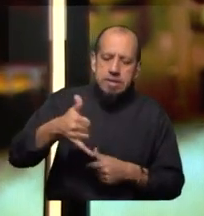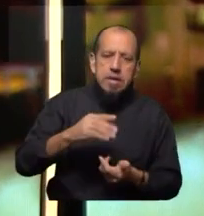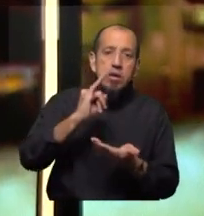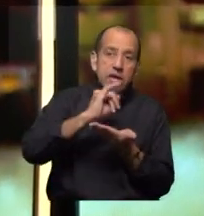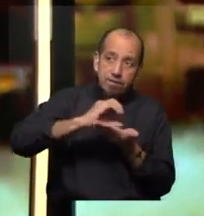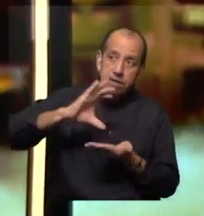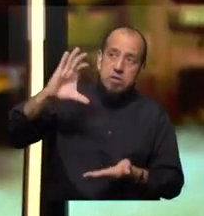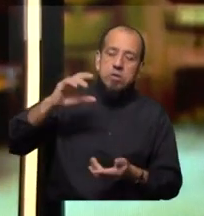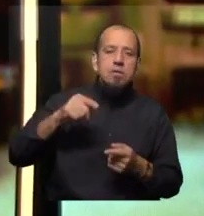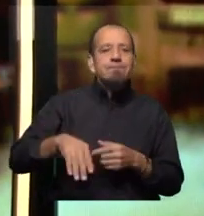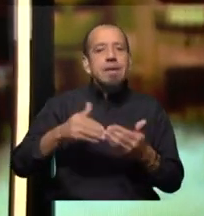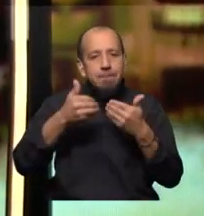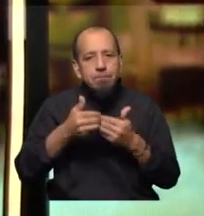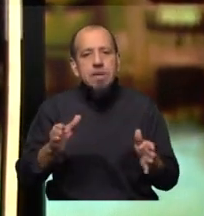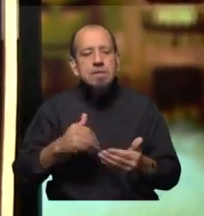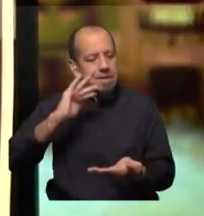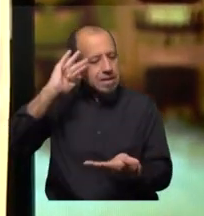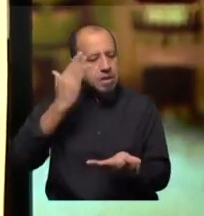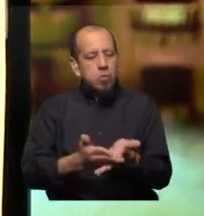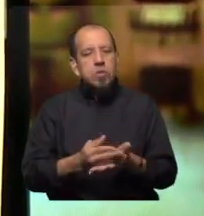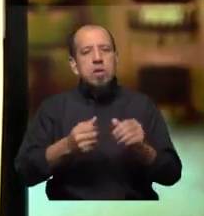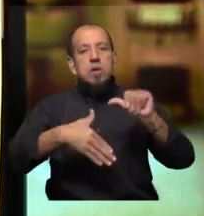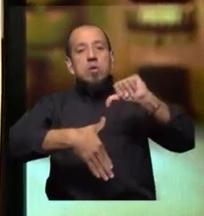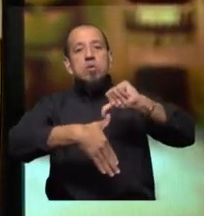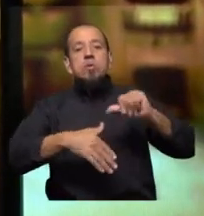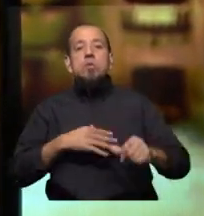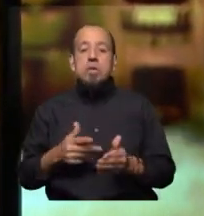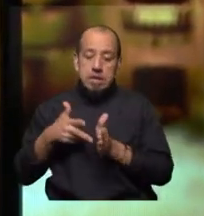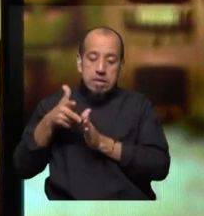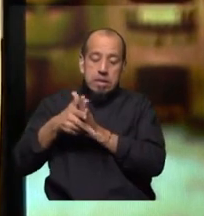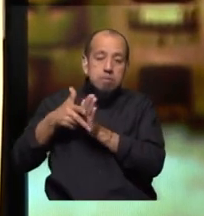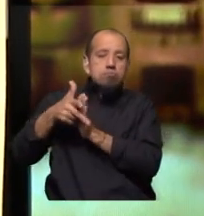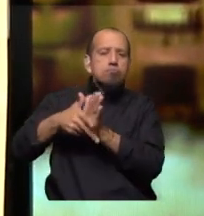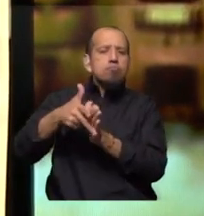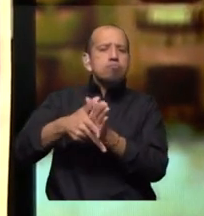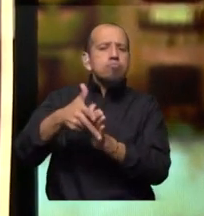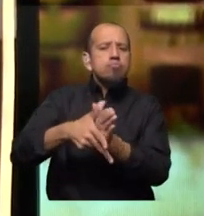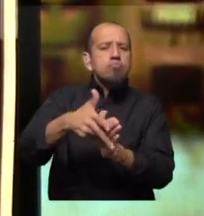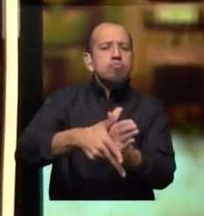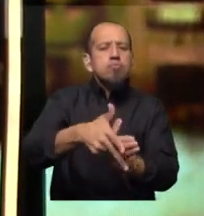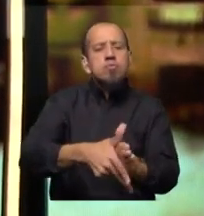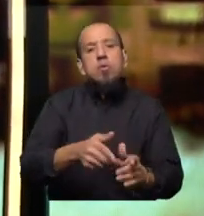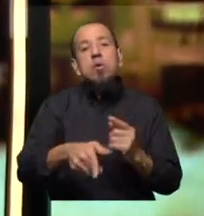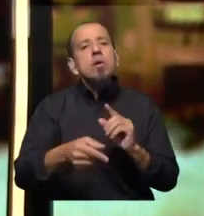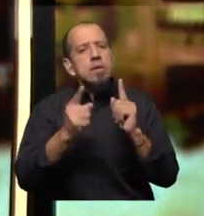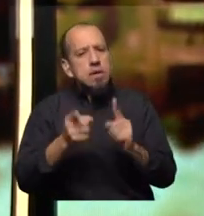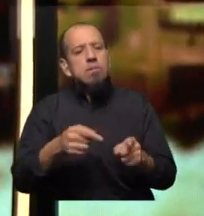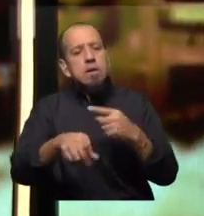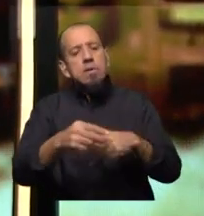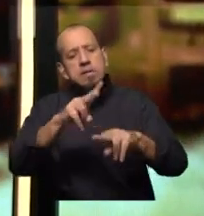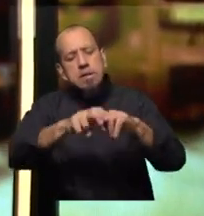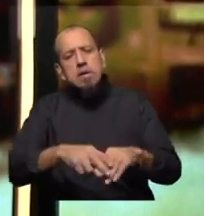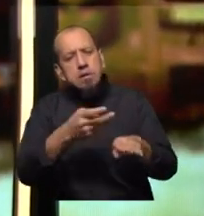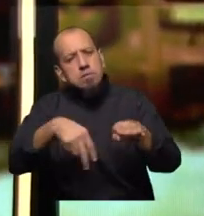comienzo de las dictaduras en el cono Sur llega otro tren igual al anterior la gente también va sentada en el